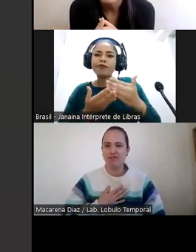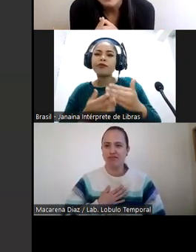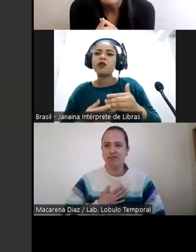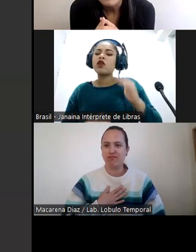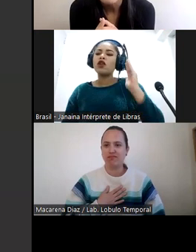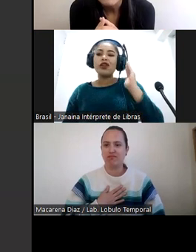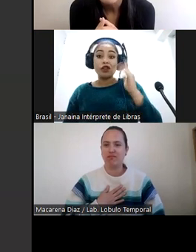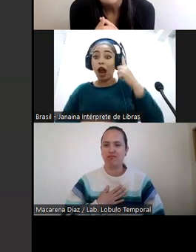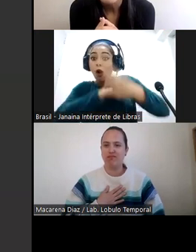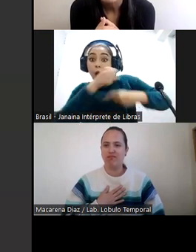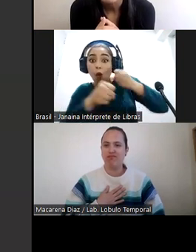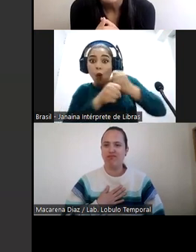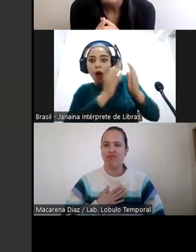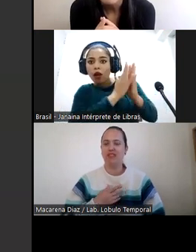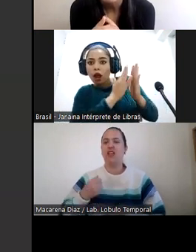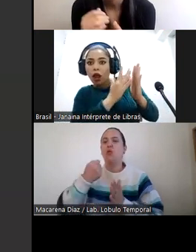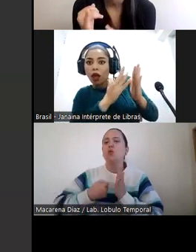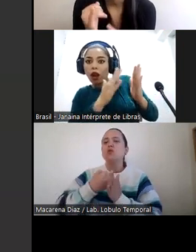y